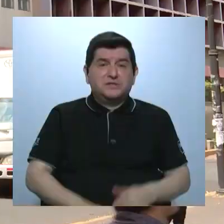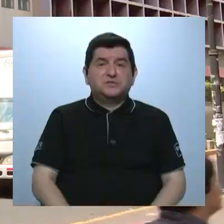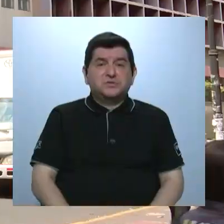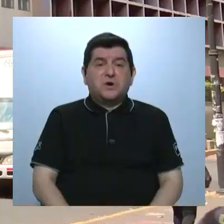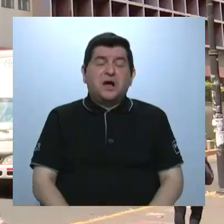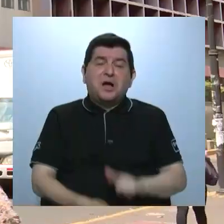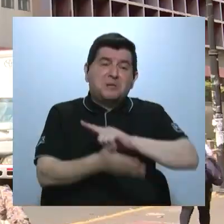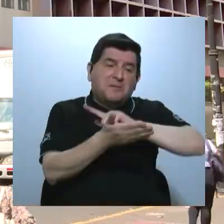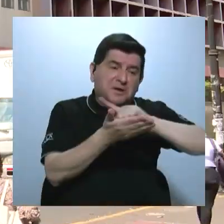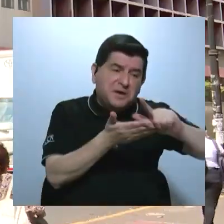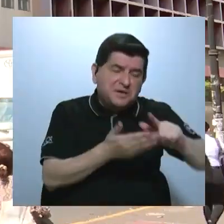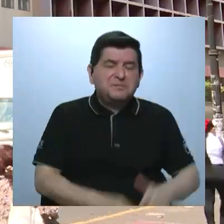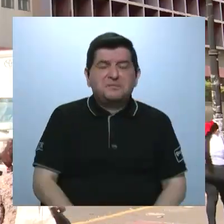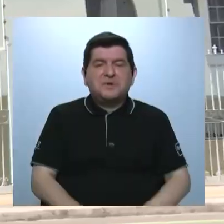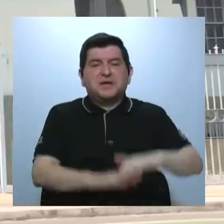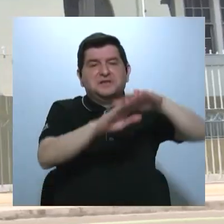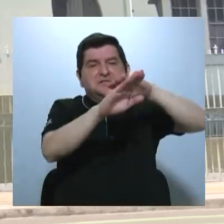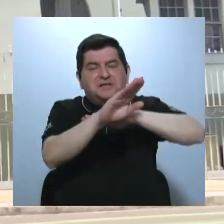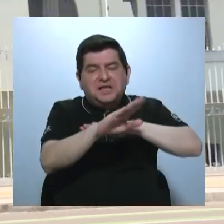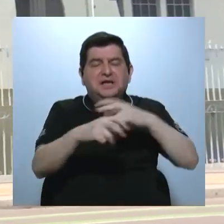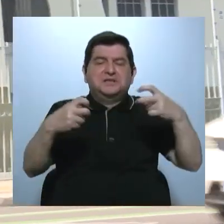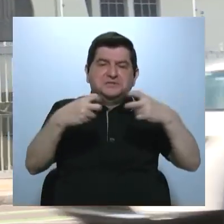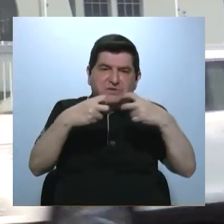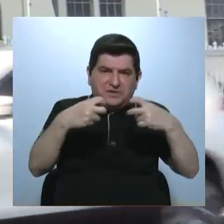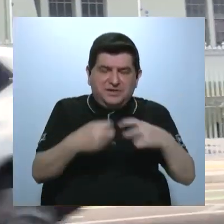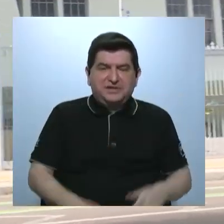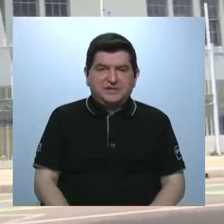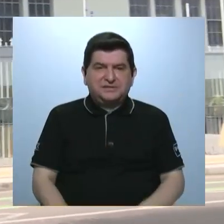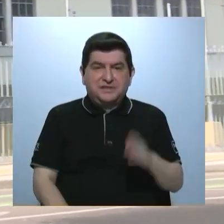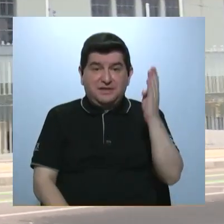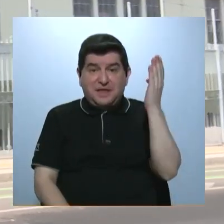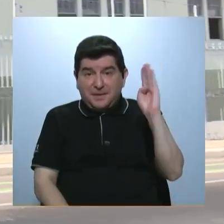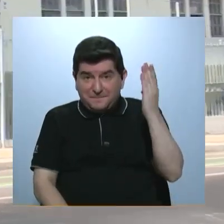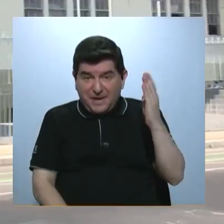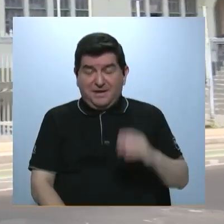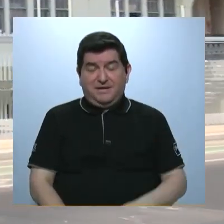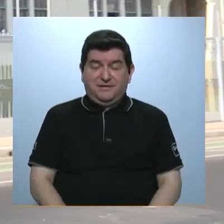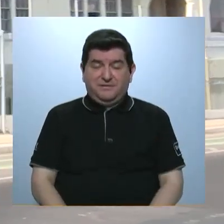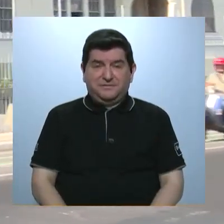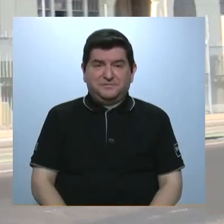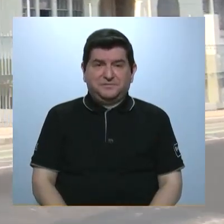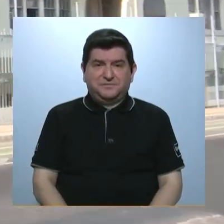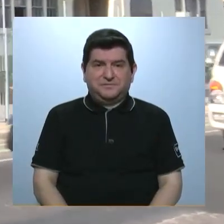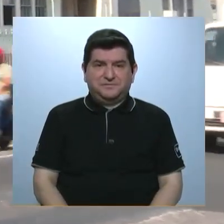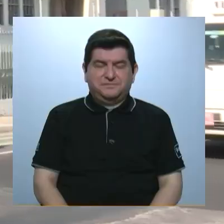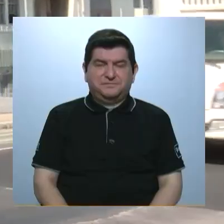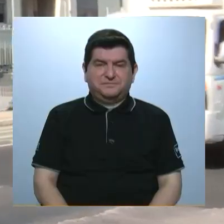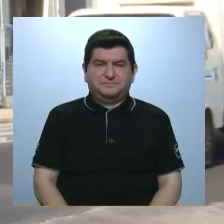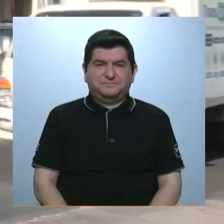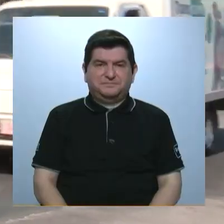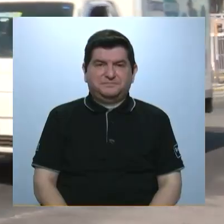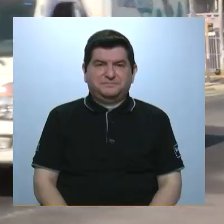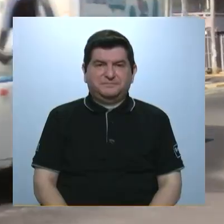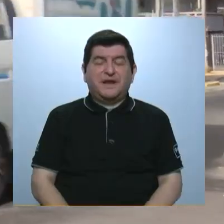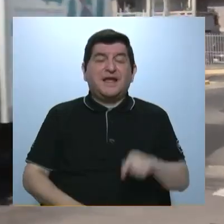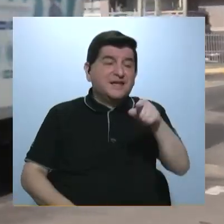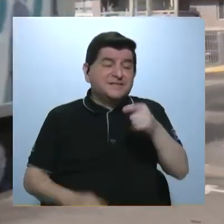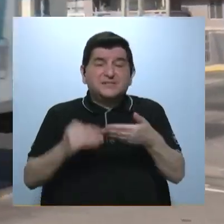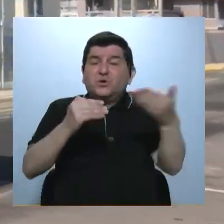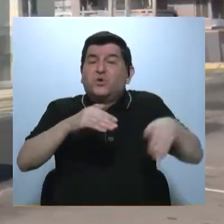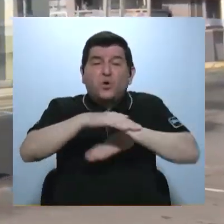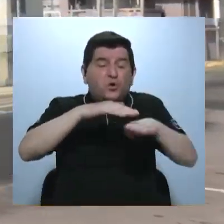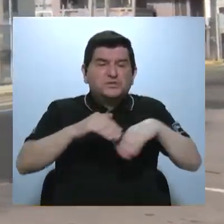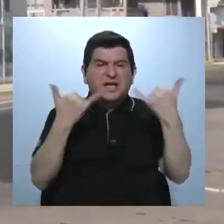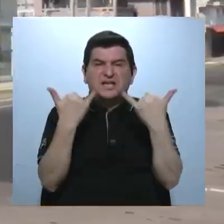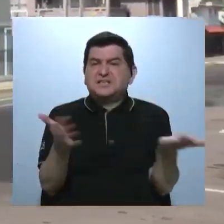limpiar el piso, para el techo, para la electricidad, para pagar el agua. De las escuelas y secundarias. Lo básico, entonces ya ni